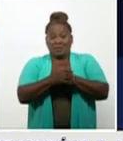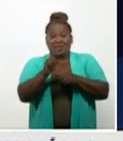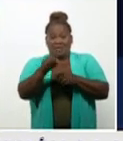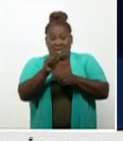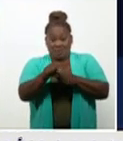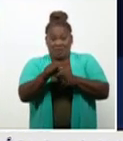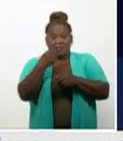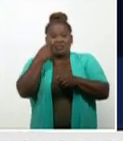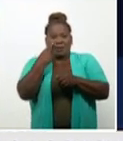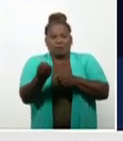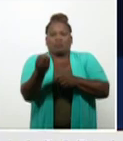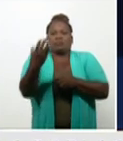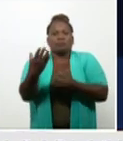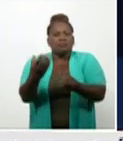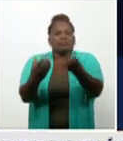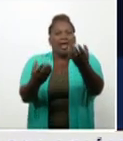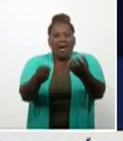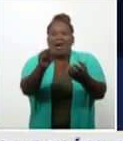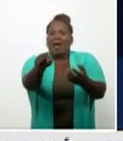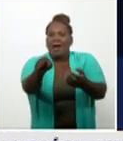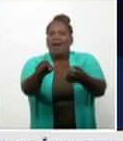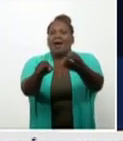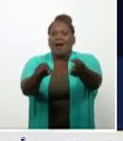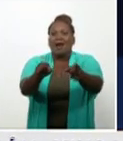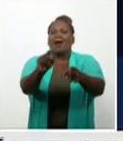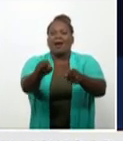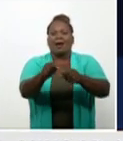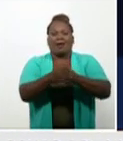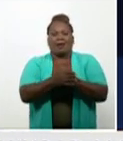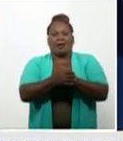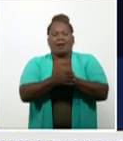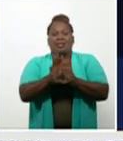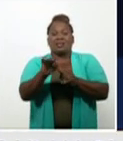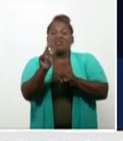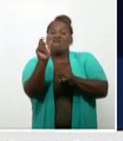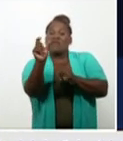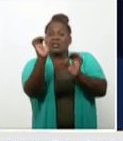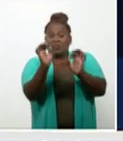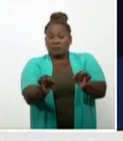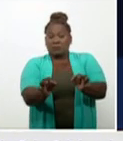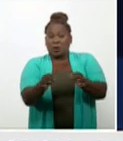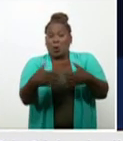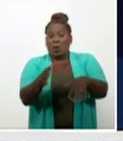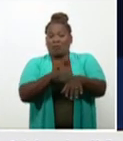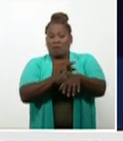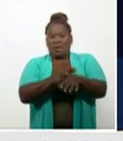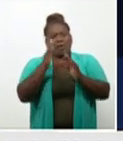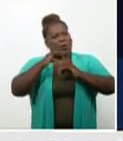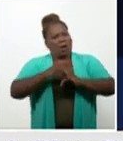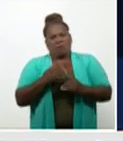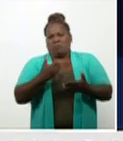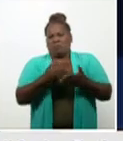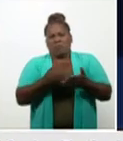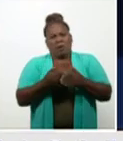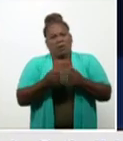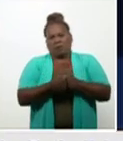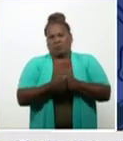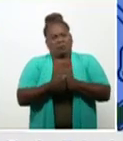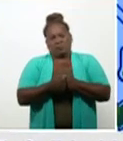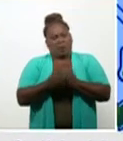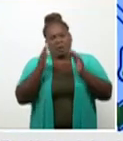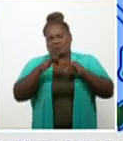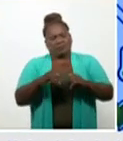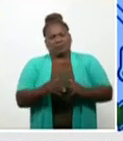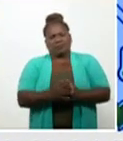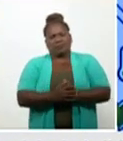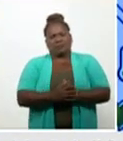algunos casos confirmados en esto. Por eso, decir una fecha exacta no existe ninguna prueba que permita decirlo.